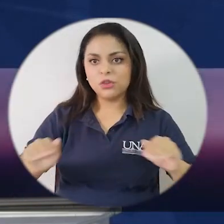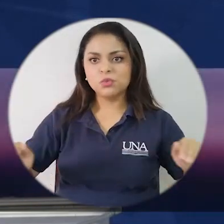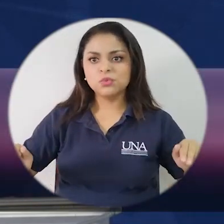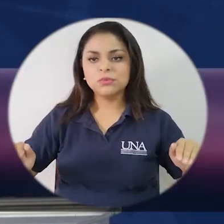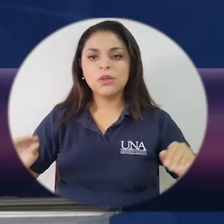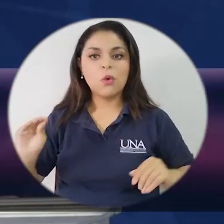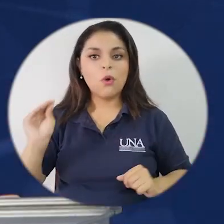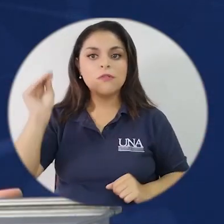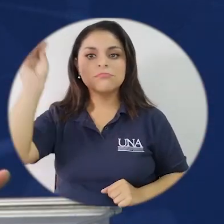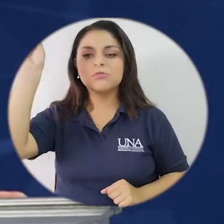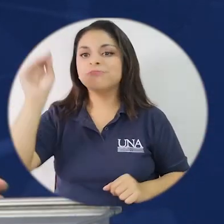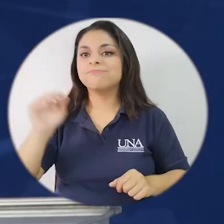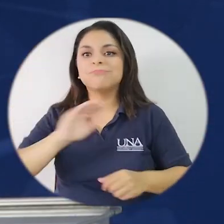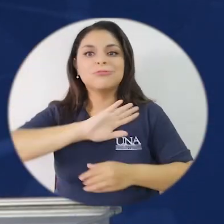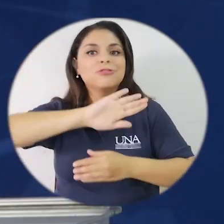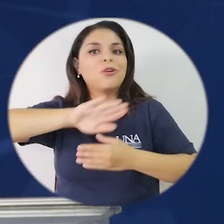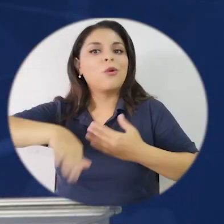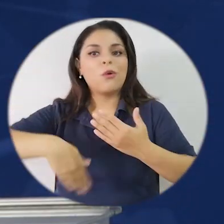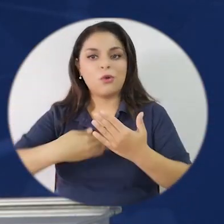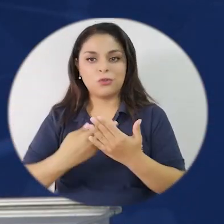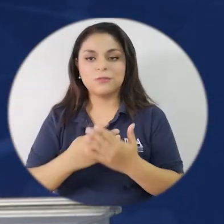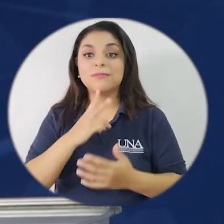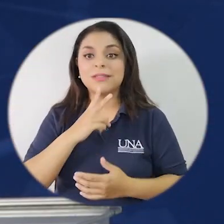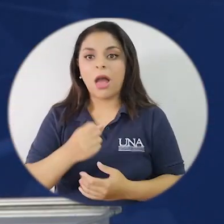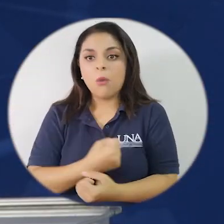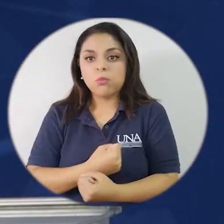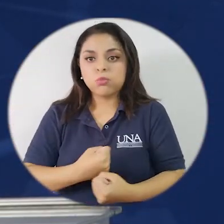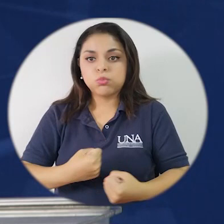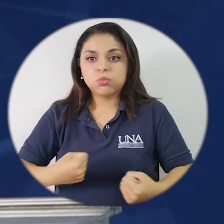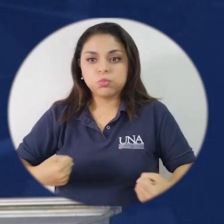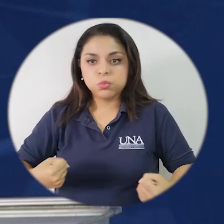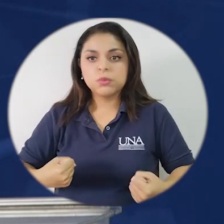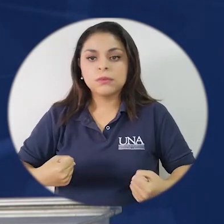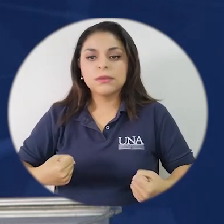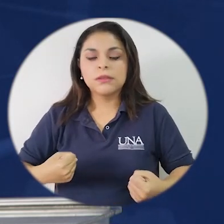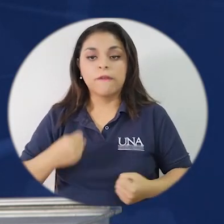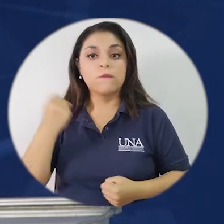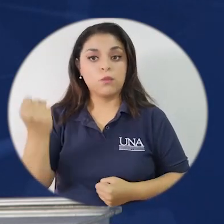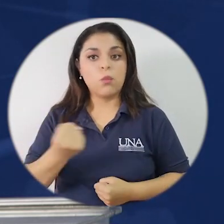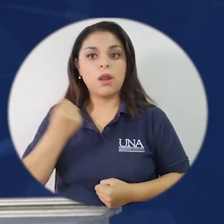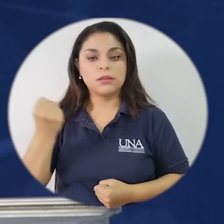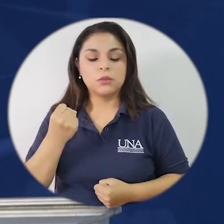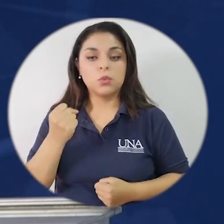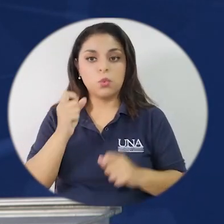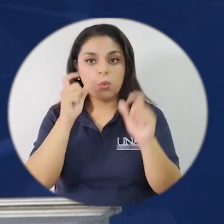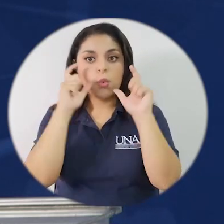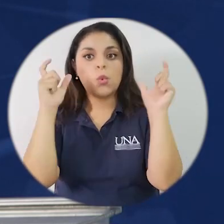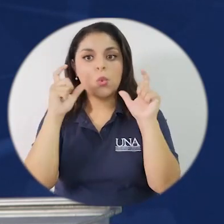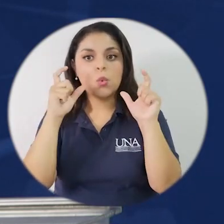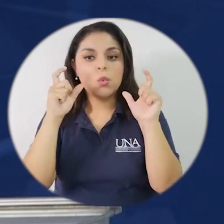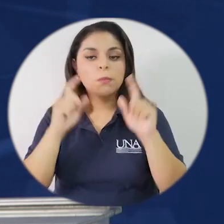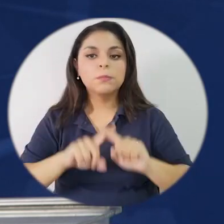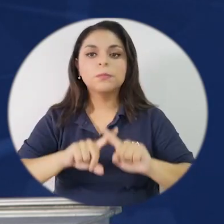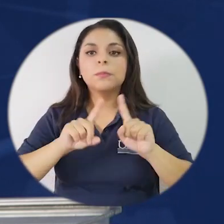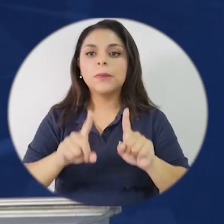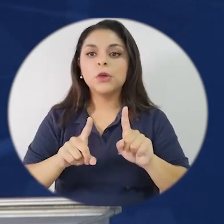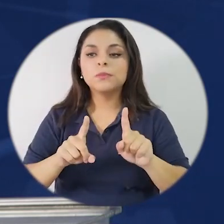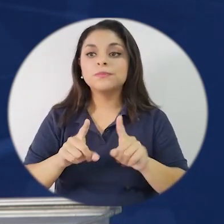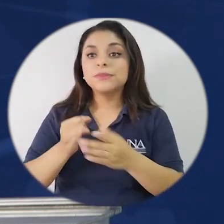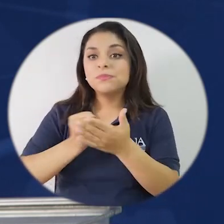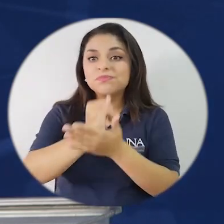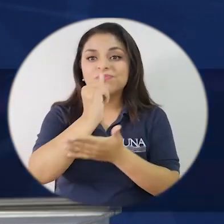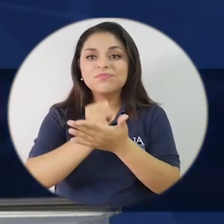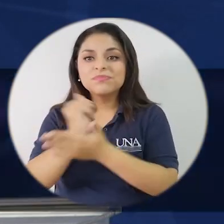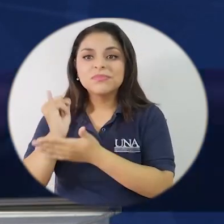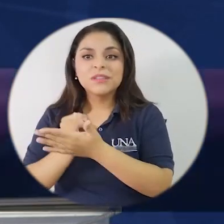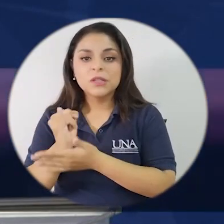en general, ¿verdad? Donde también el índice de sobrepeso y obesidad pues es alarmante. Sin embargo, pues estas